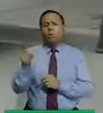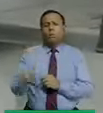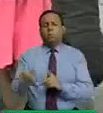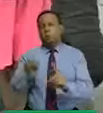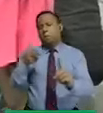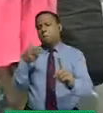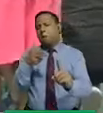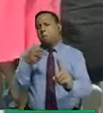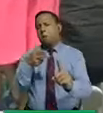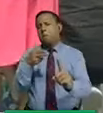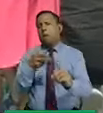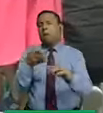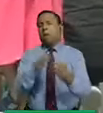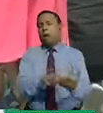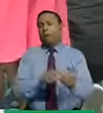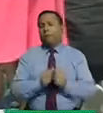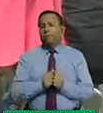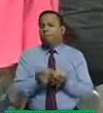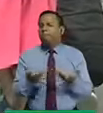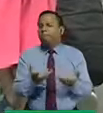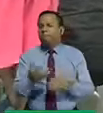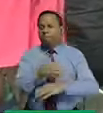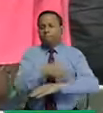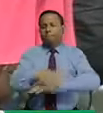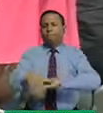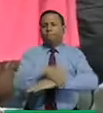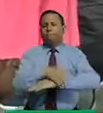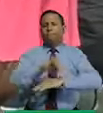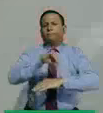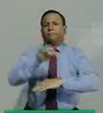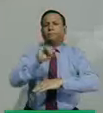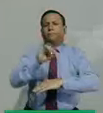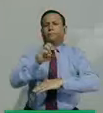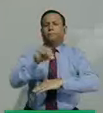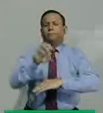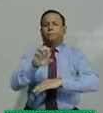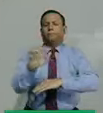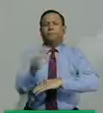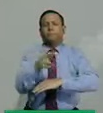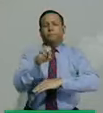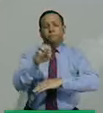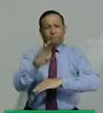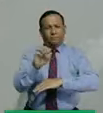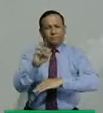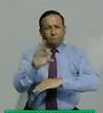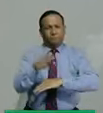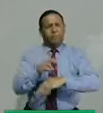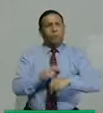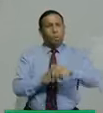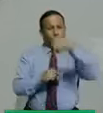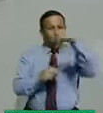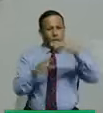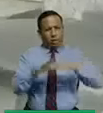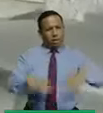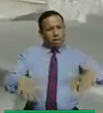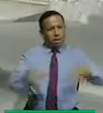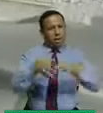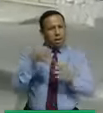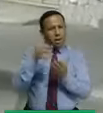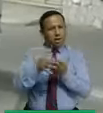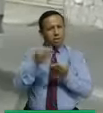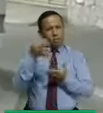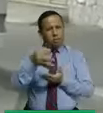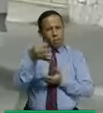fuego. Esta vez ocurrió en la avenida Jaime Nebot Velasco, hacia el norte del cantón ferroviario.